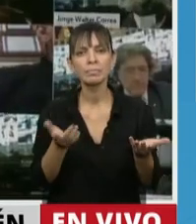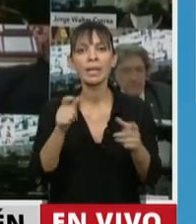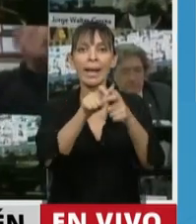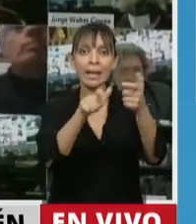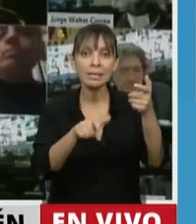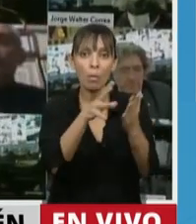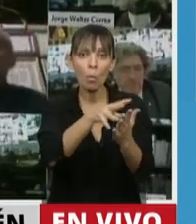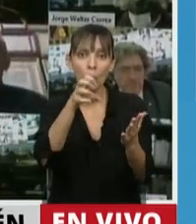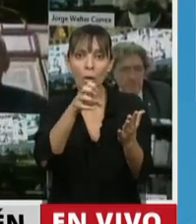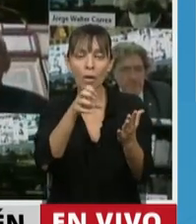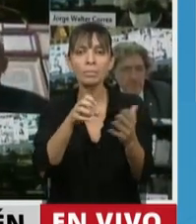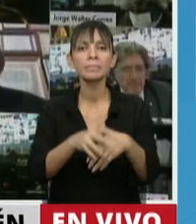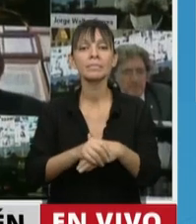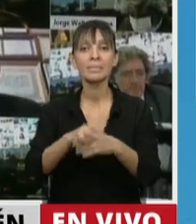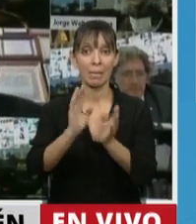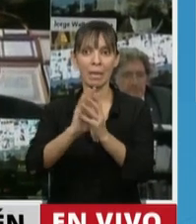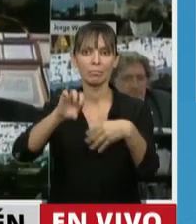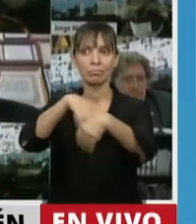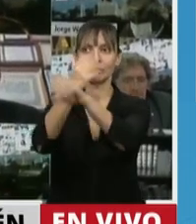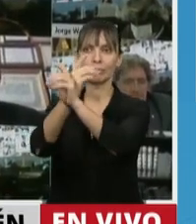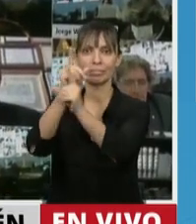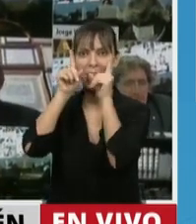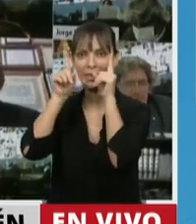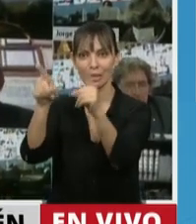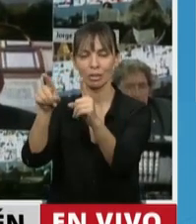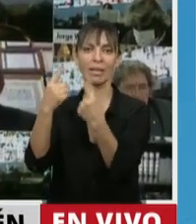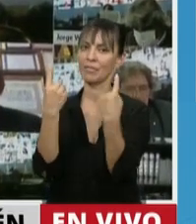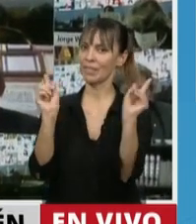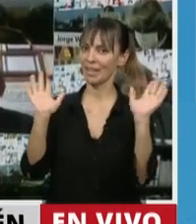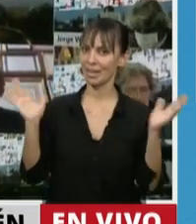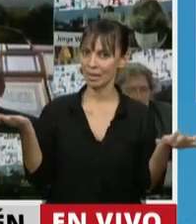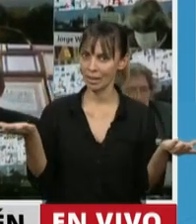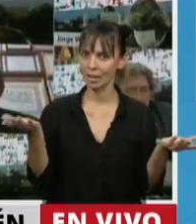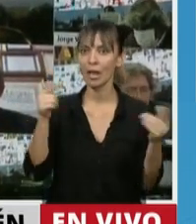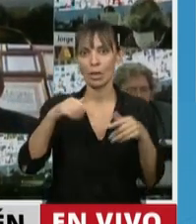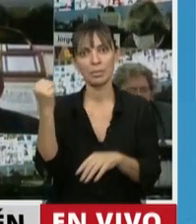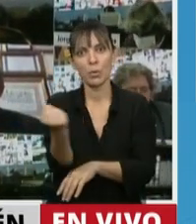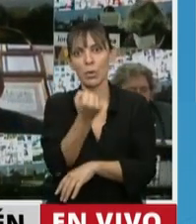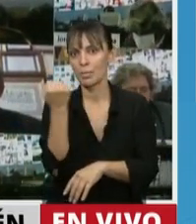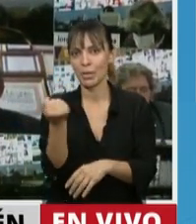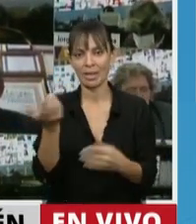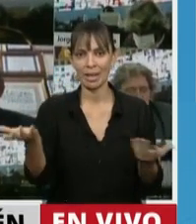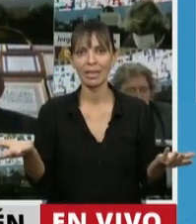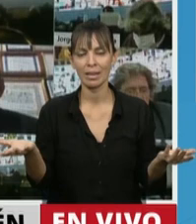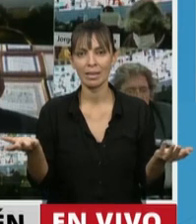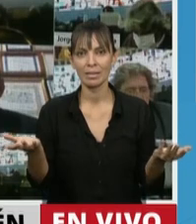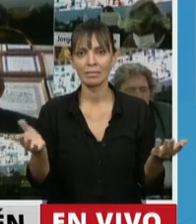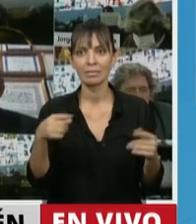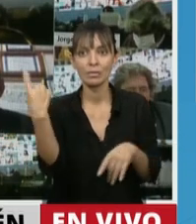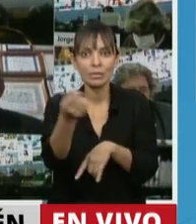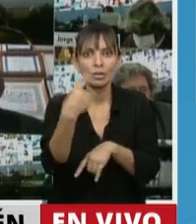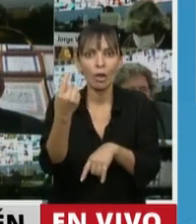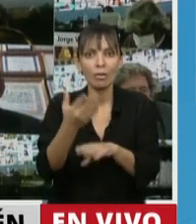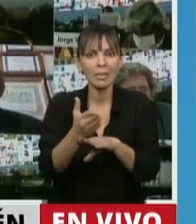receta digital y la teleasistencia en salud cobran otra dimensión, de mayor relevancia. A nadie se le ocurrió